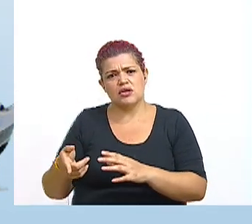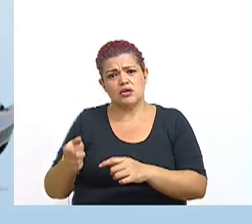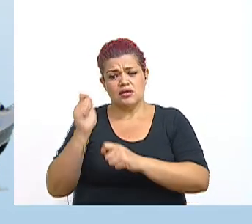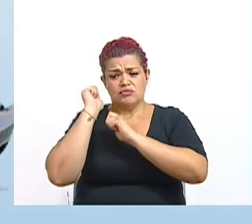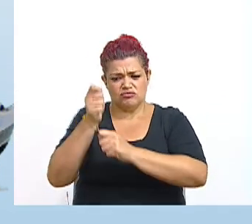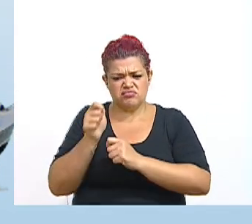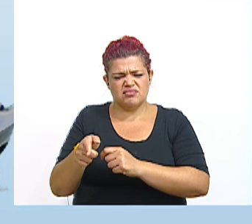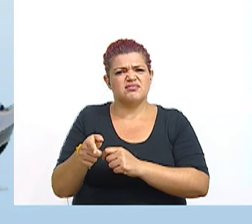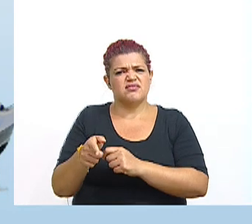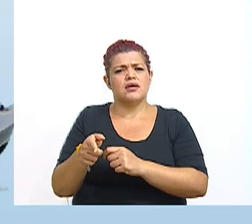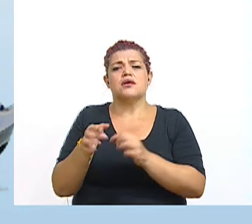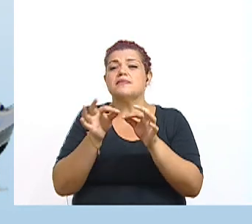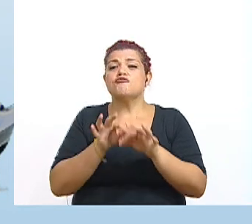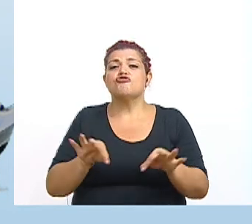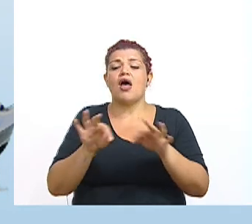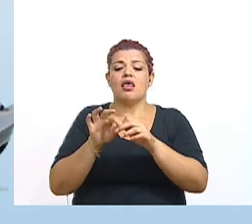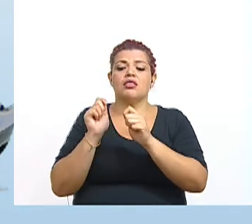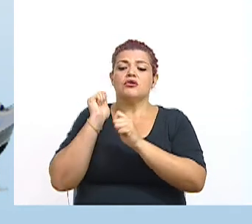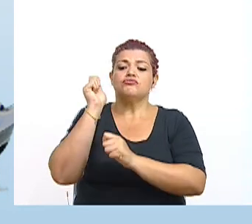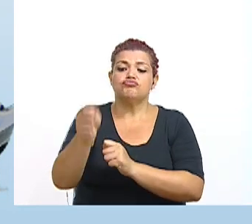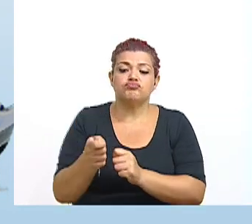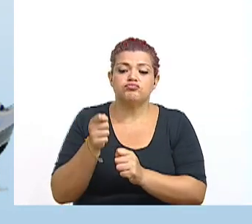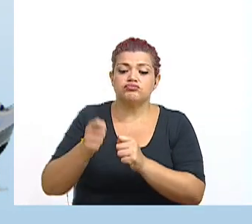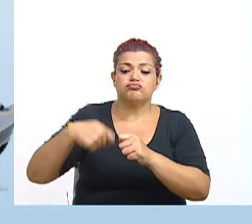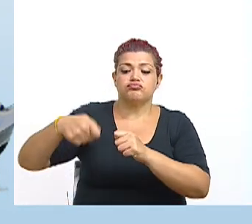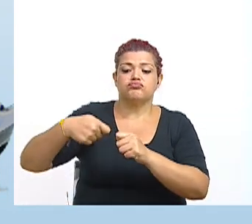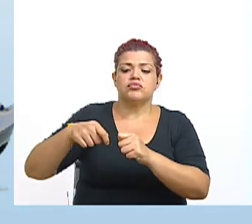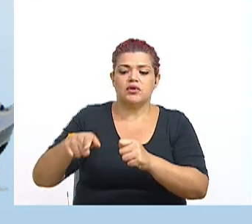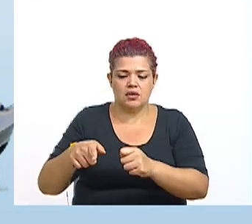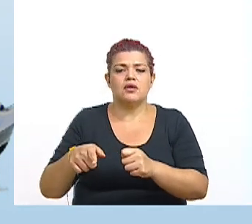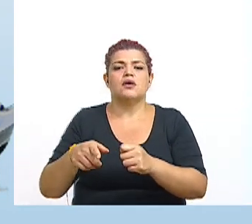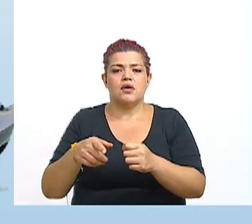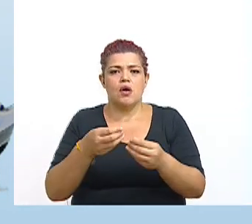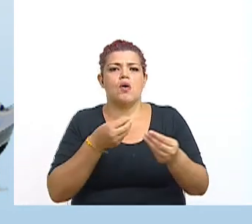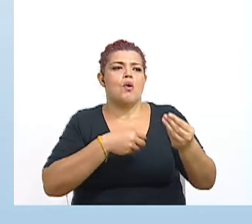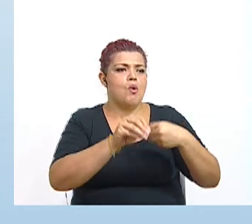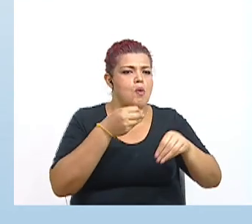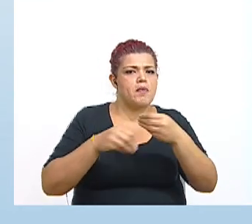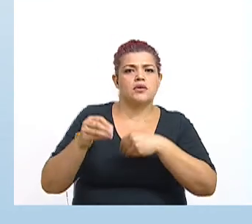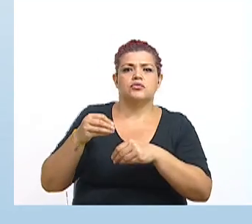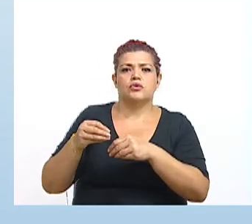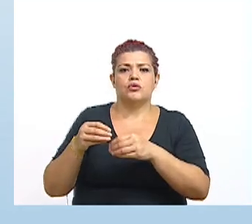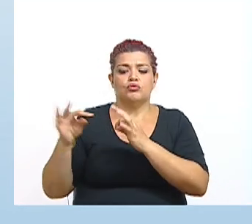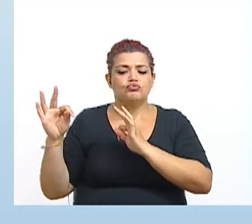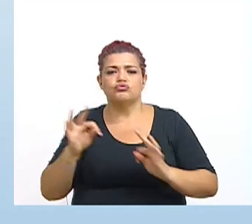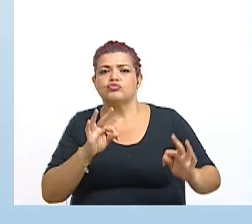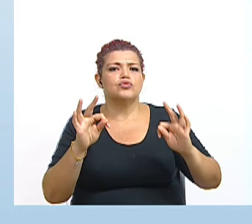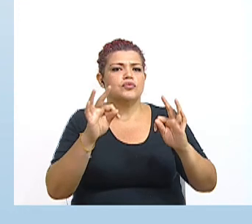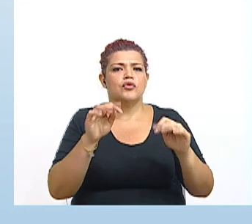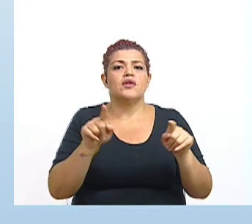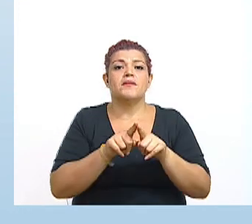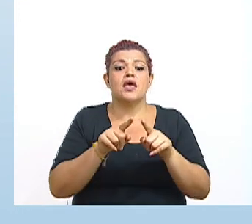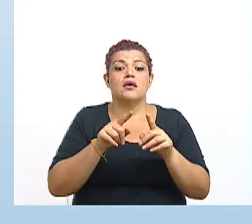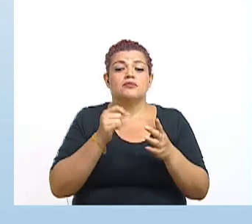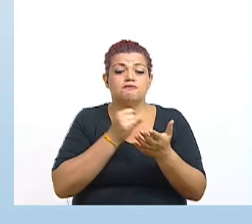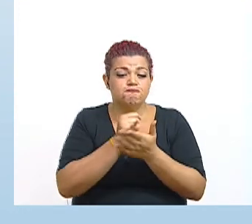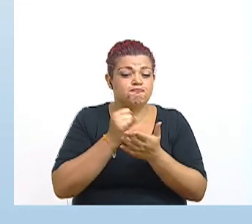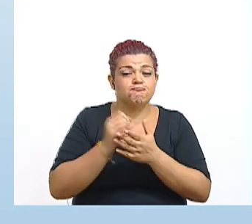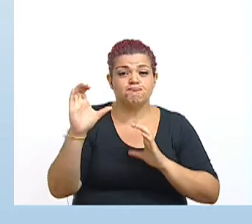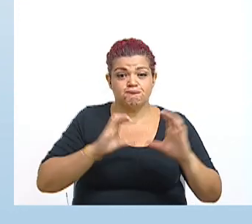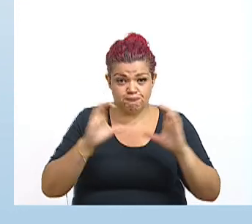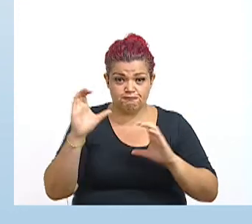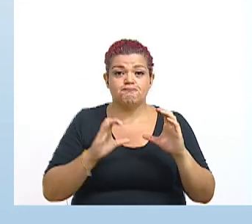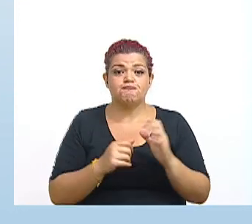fundamental para la pesca, el comercio, el turismo y la investigación científica. Y por último,